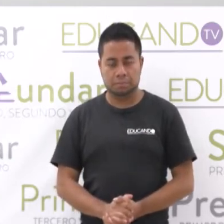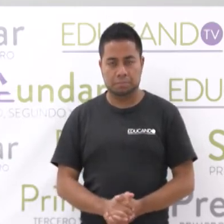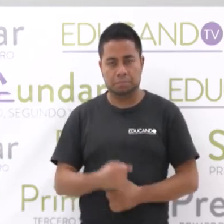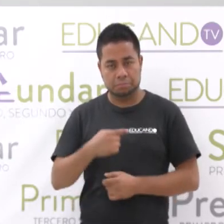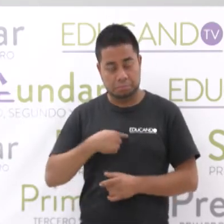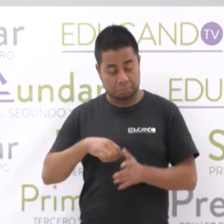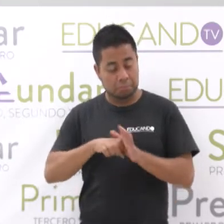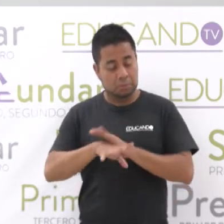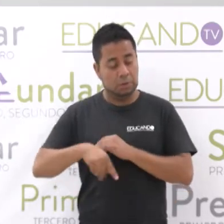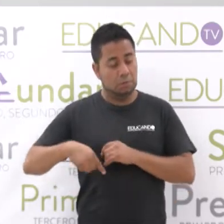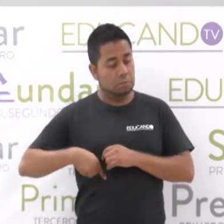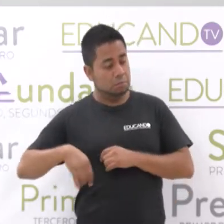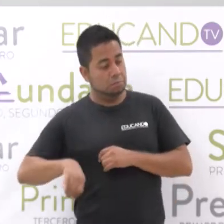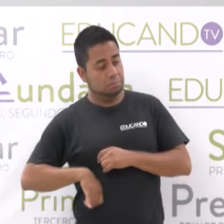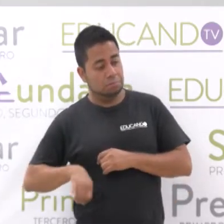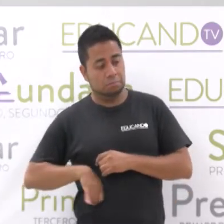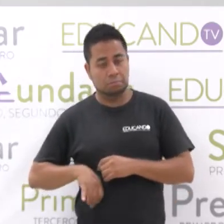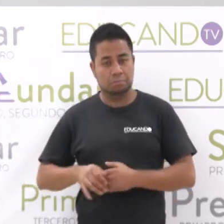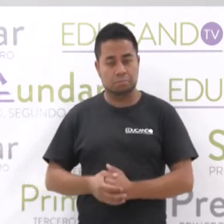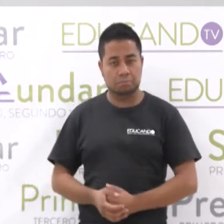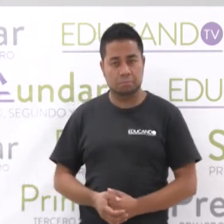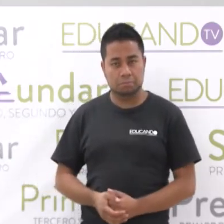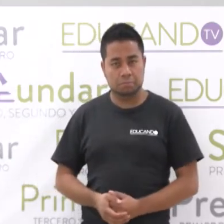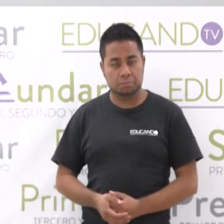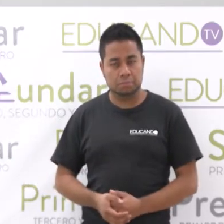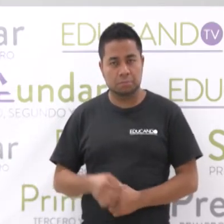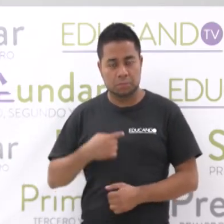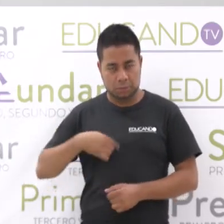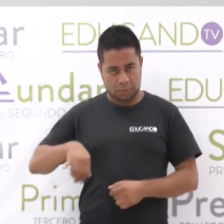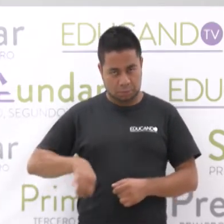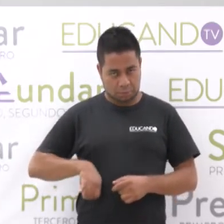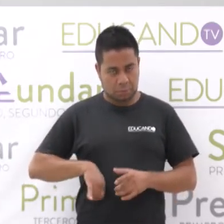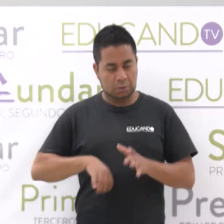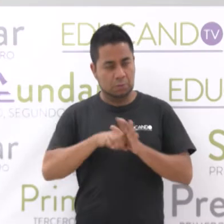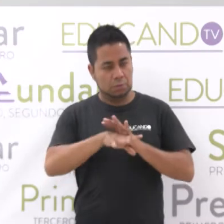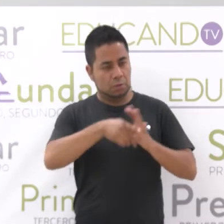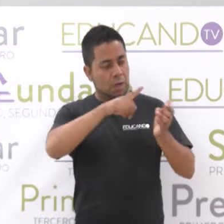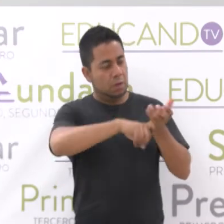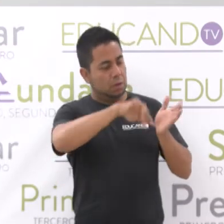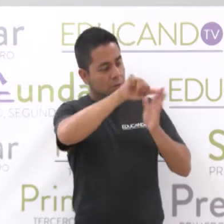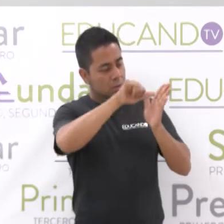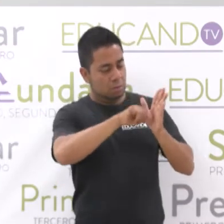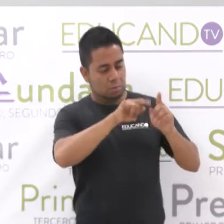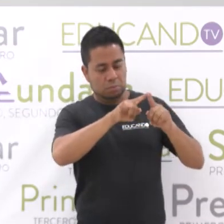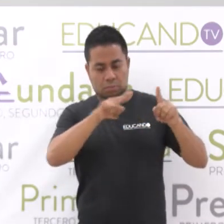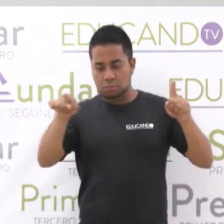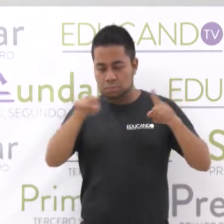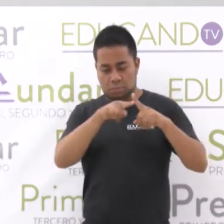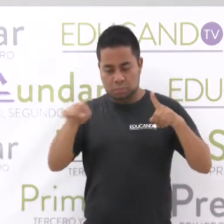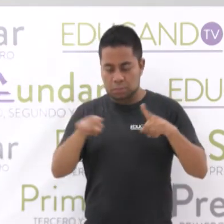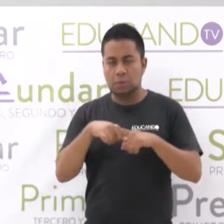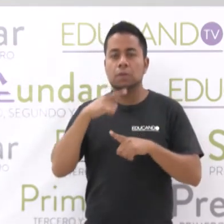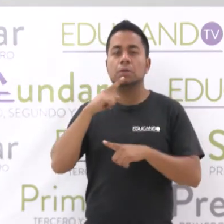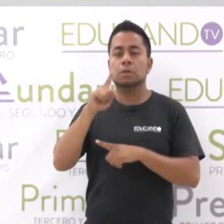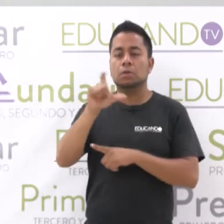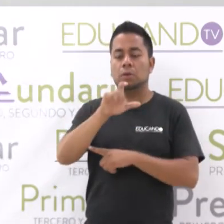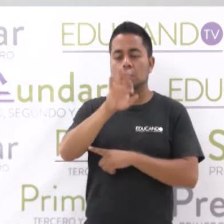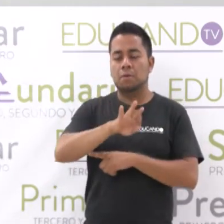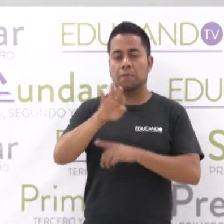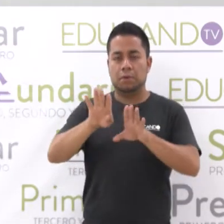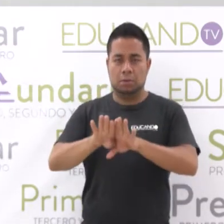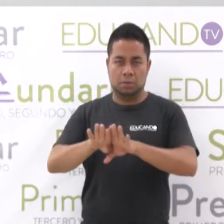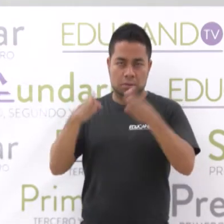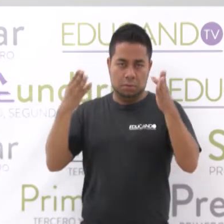Y a mí me interesa que en este artículo se menciona la fecha de apertura y